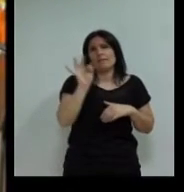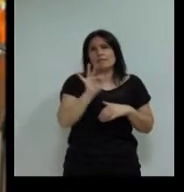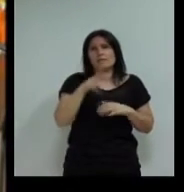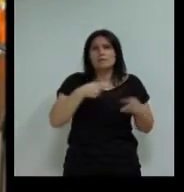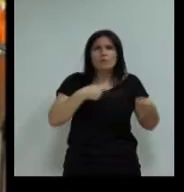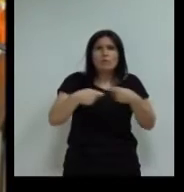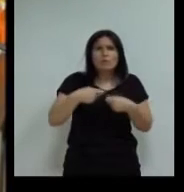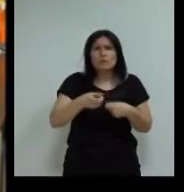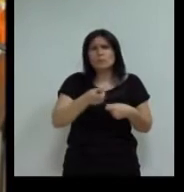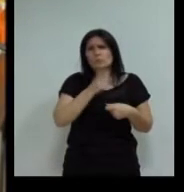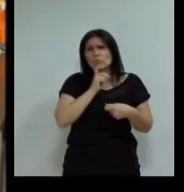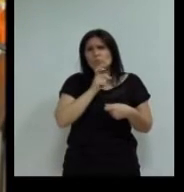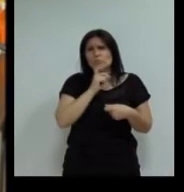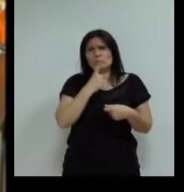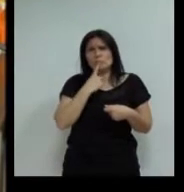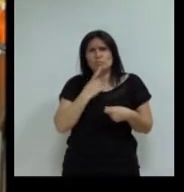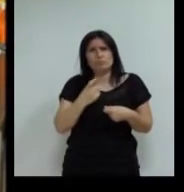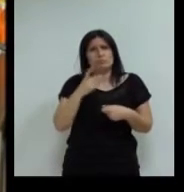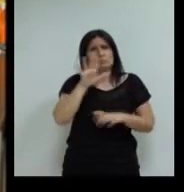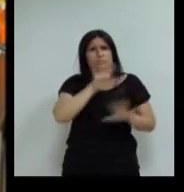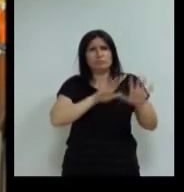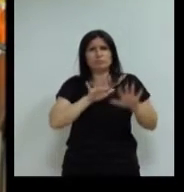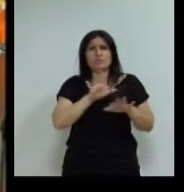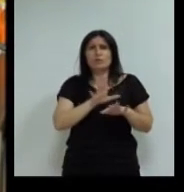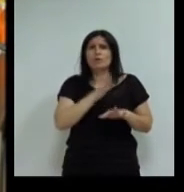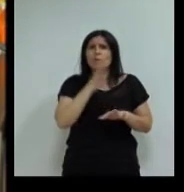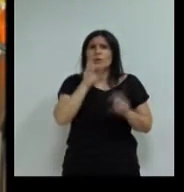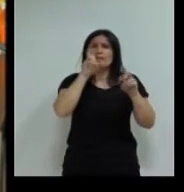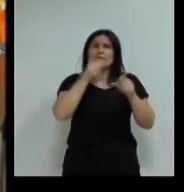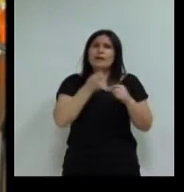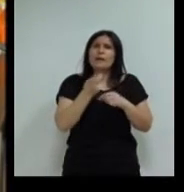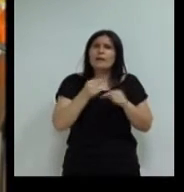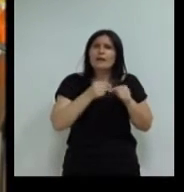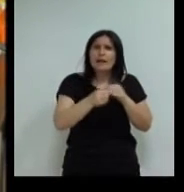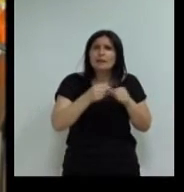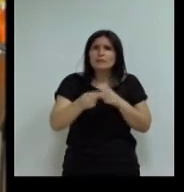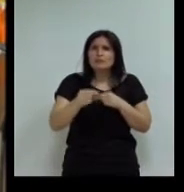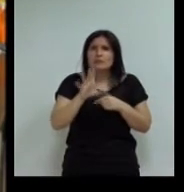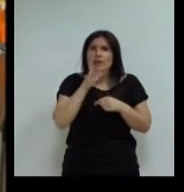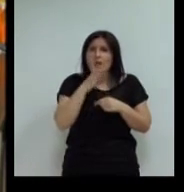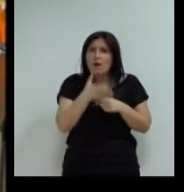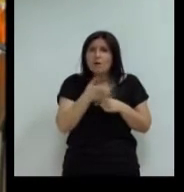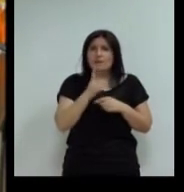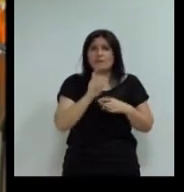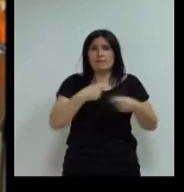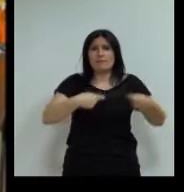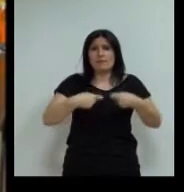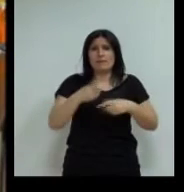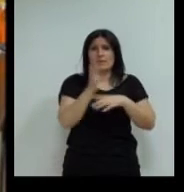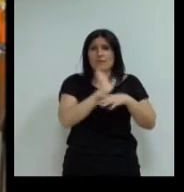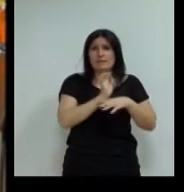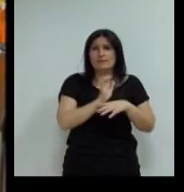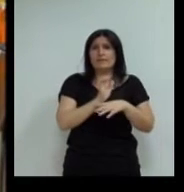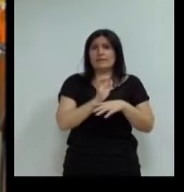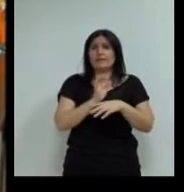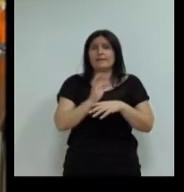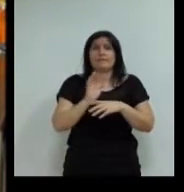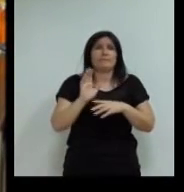muy complicado porque los ratios en este momento que se mueve el mercado del cine y las ventanas de